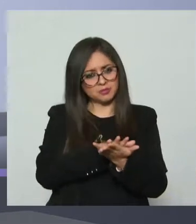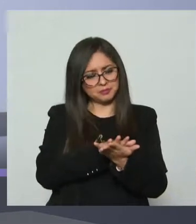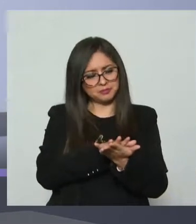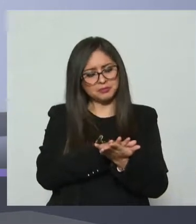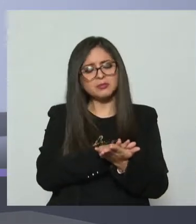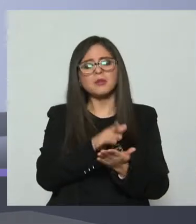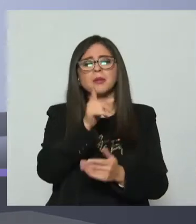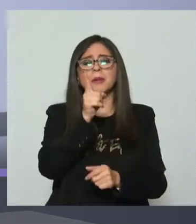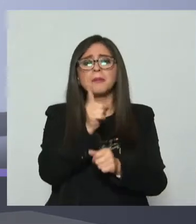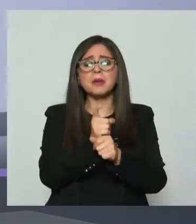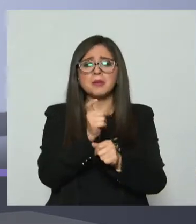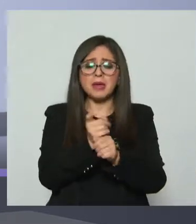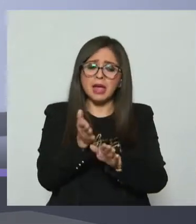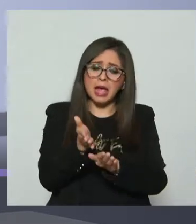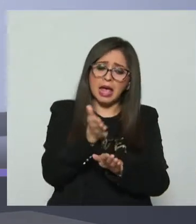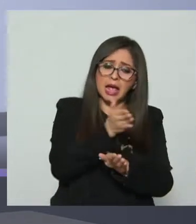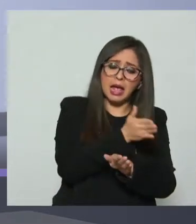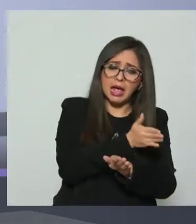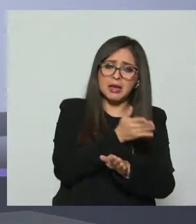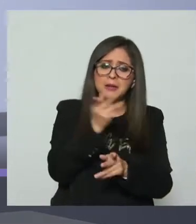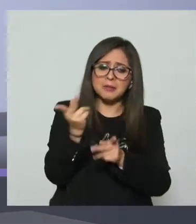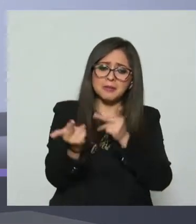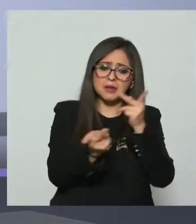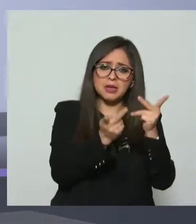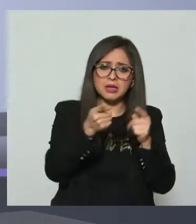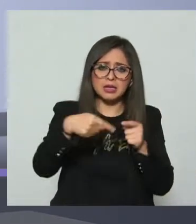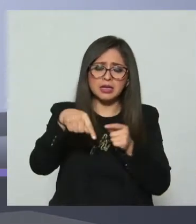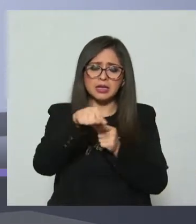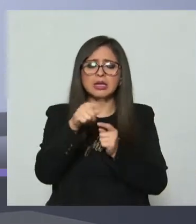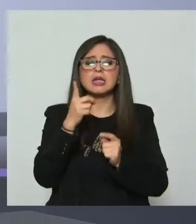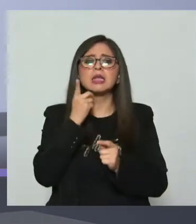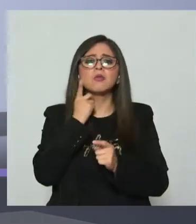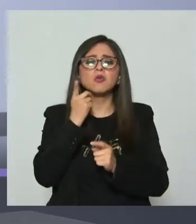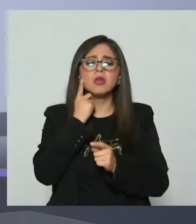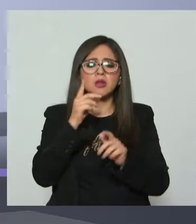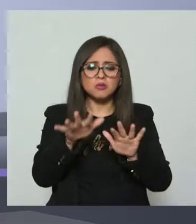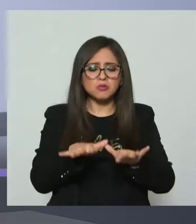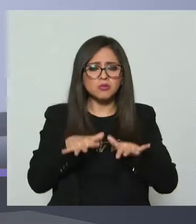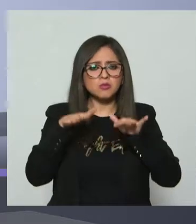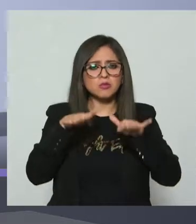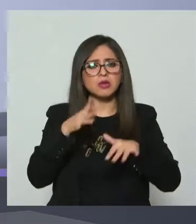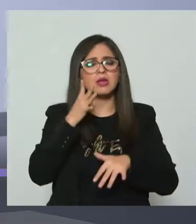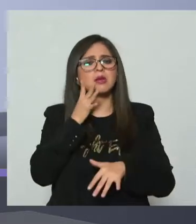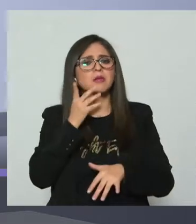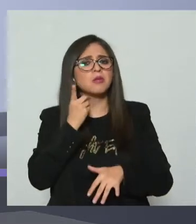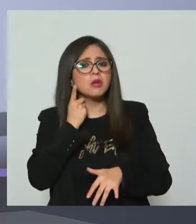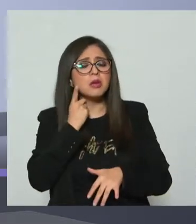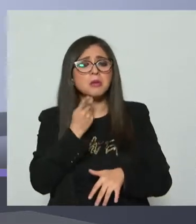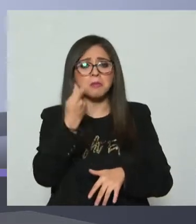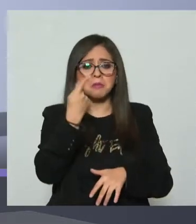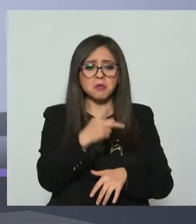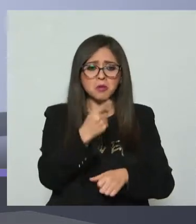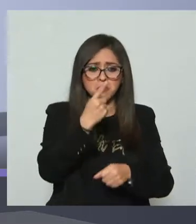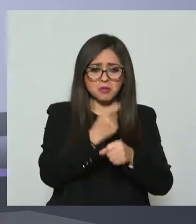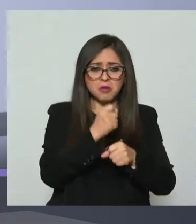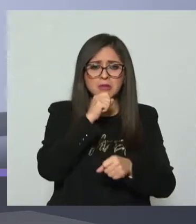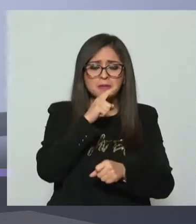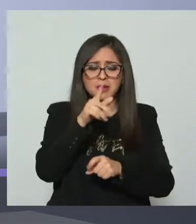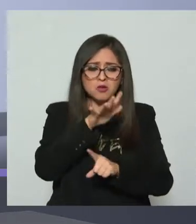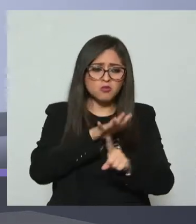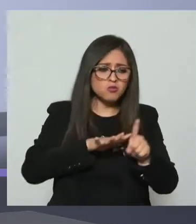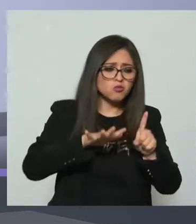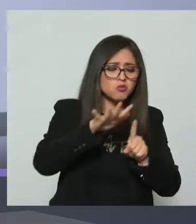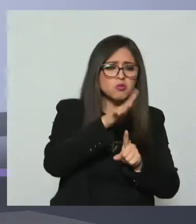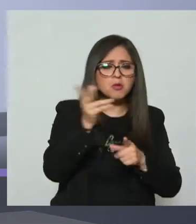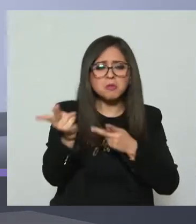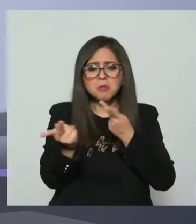decidió consultar no solamente entre las y los diputados del Congreso, sino también socialmente. Con la sociedad, con padres